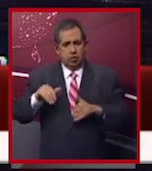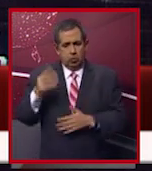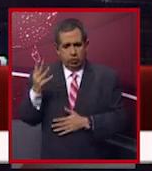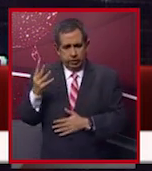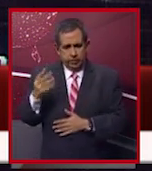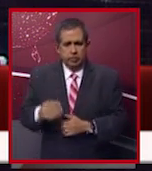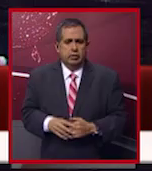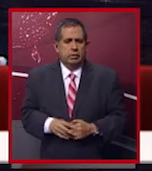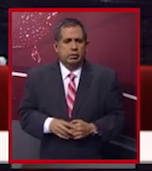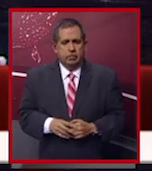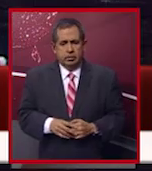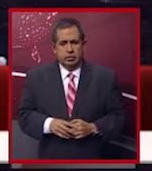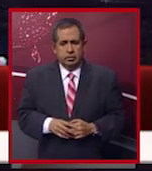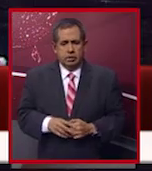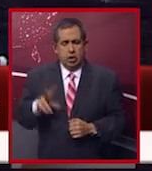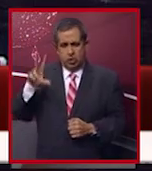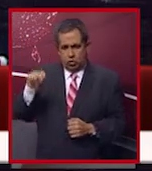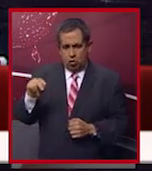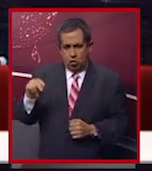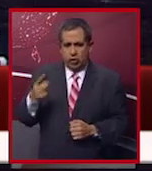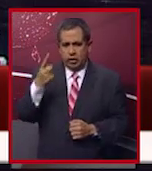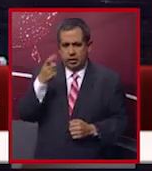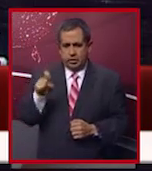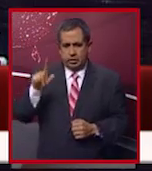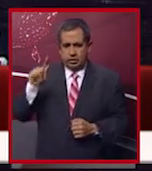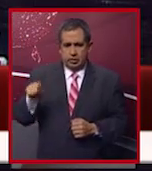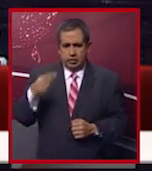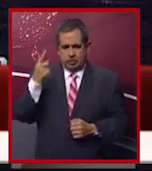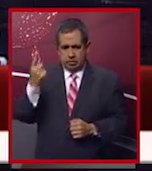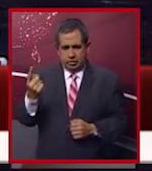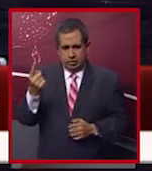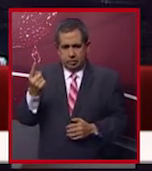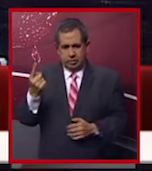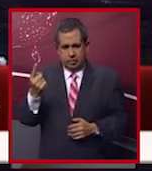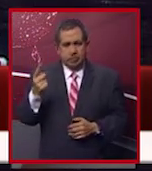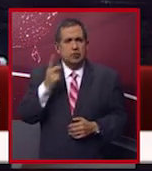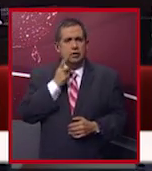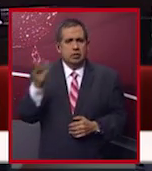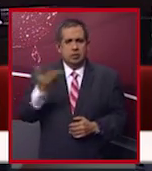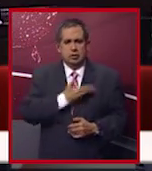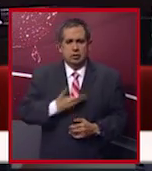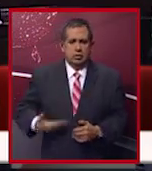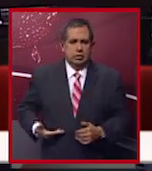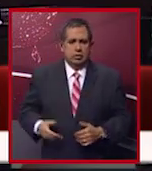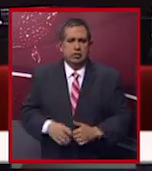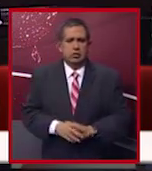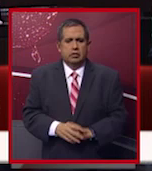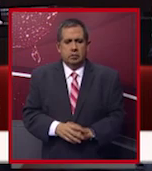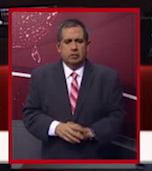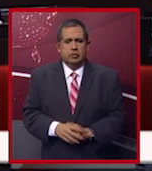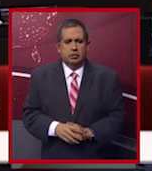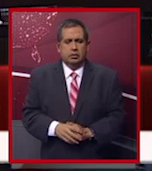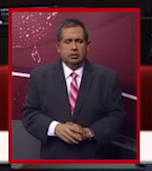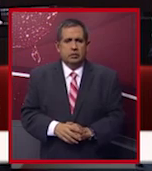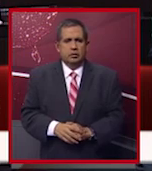4 y en contra 171 votos, diputado presidente.